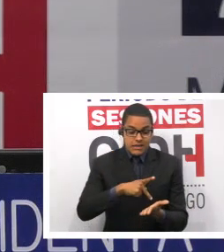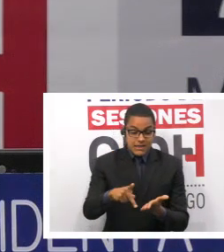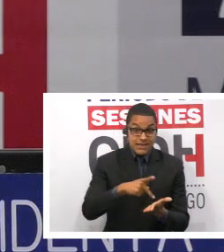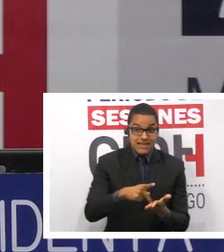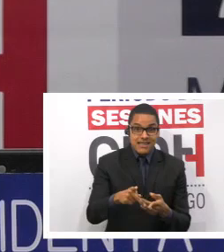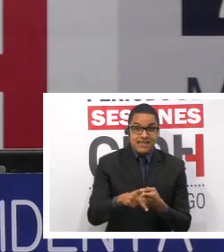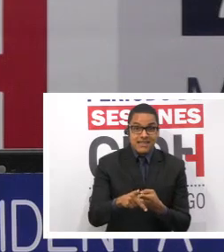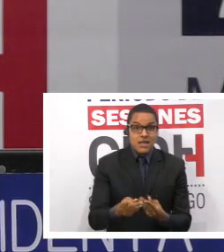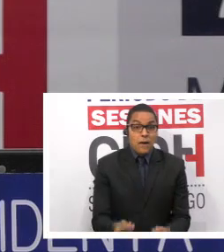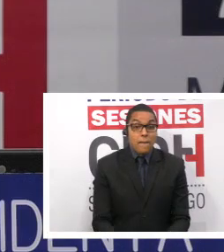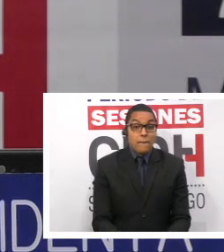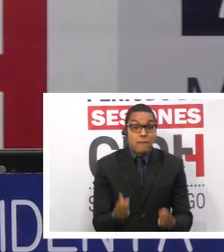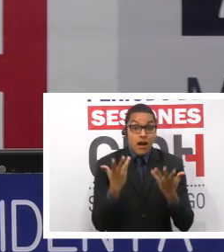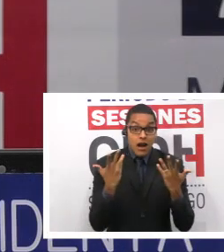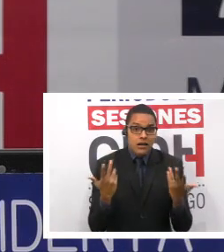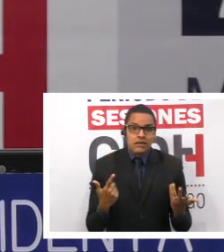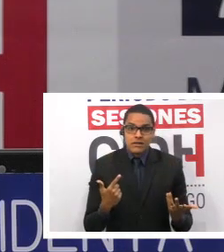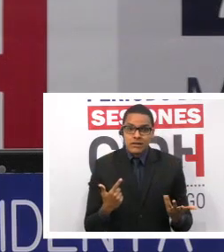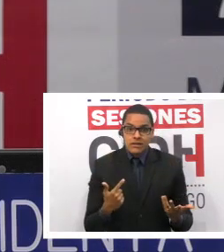after